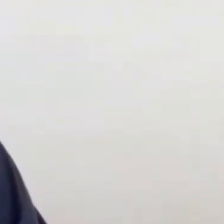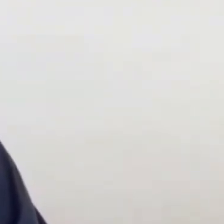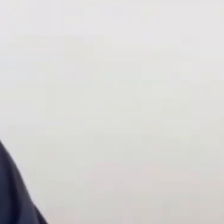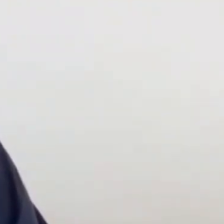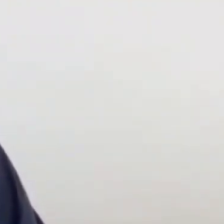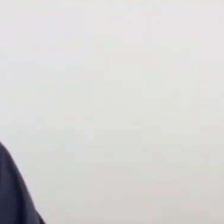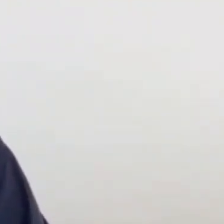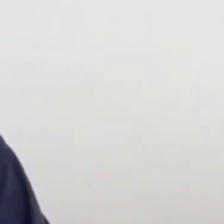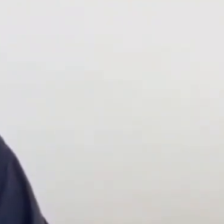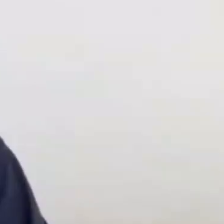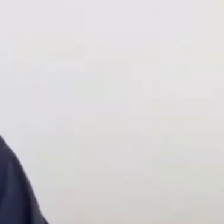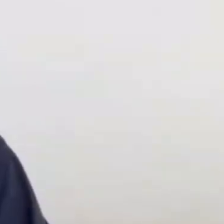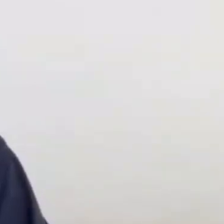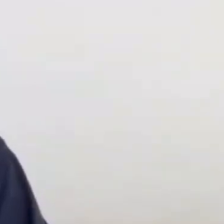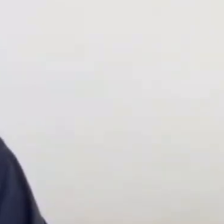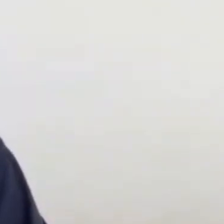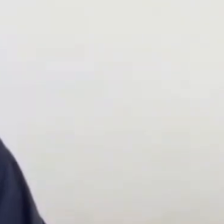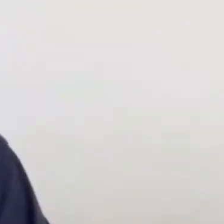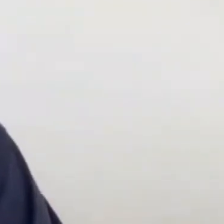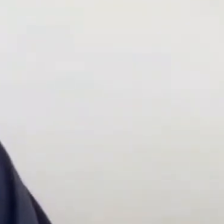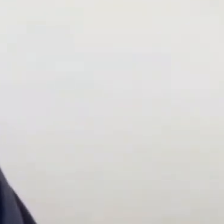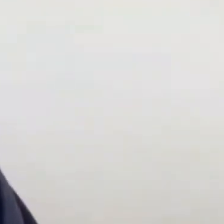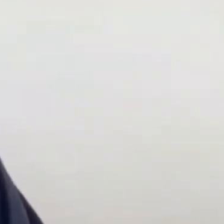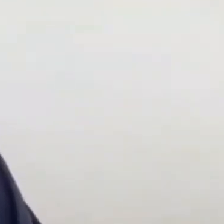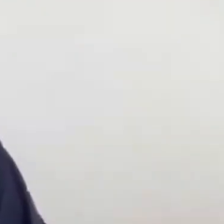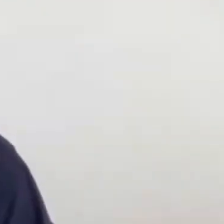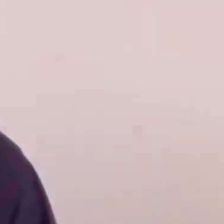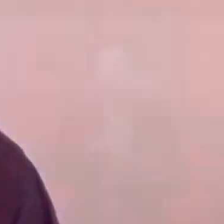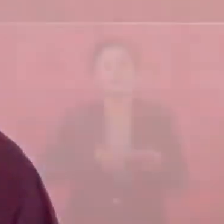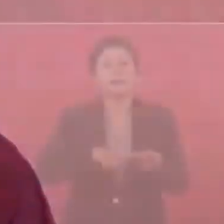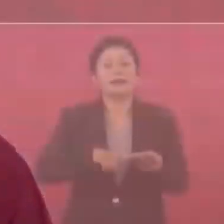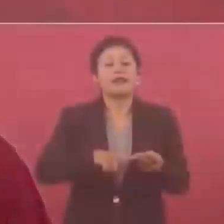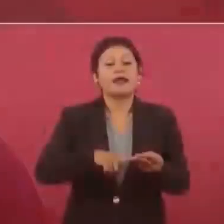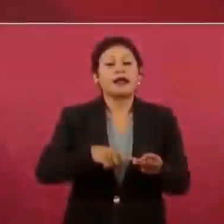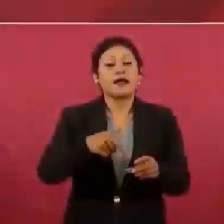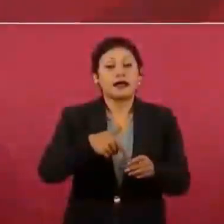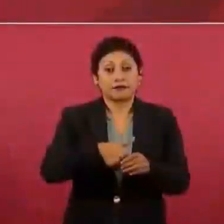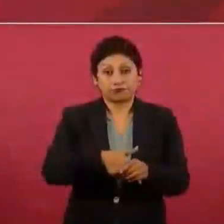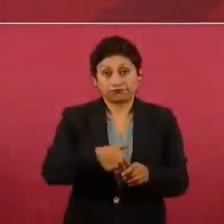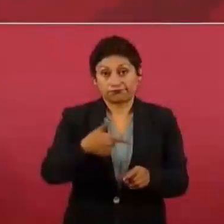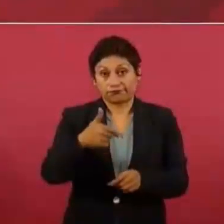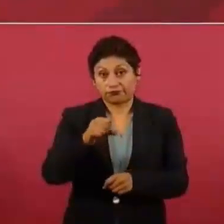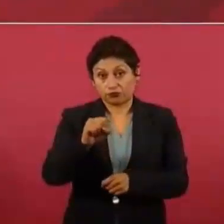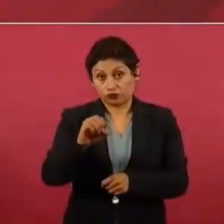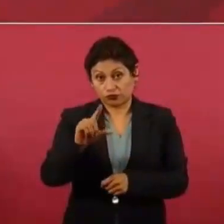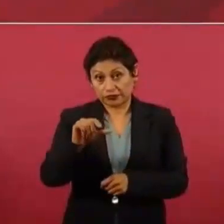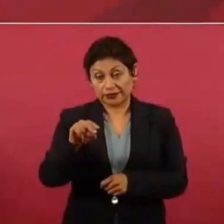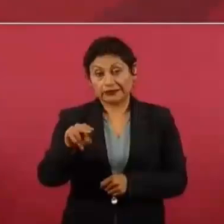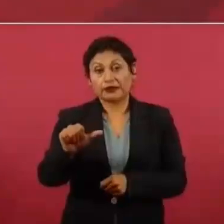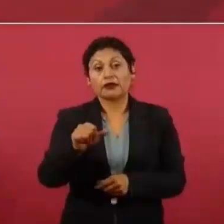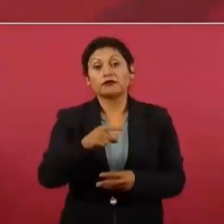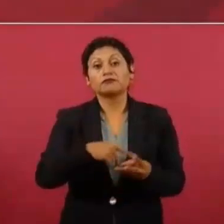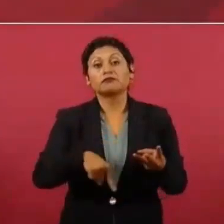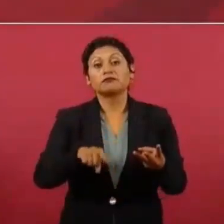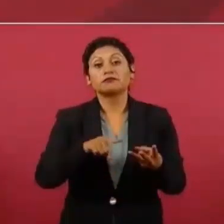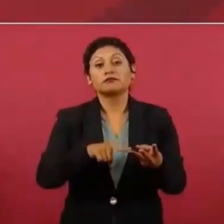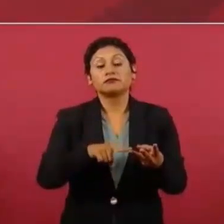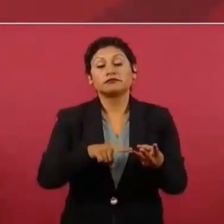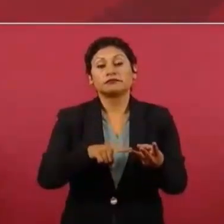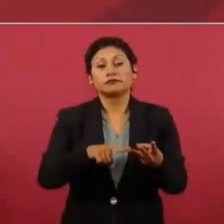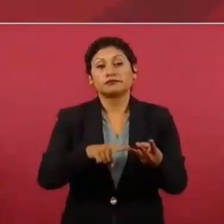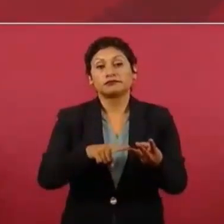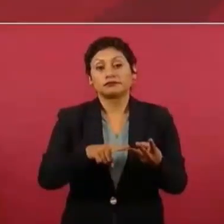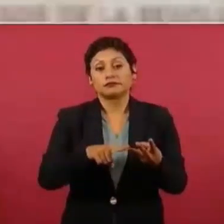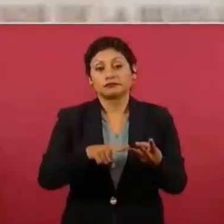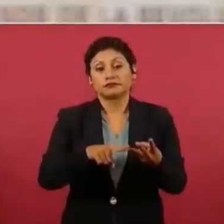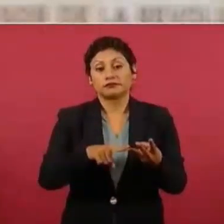hoy es importante señalar, salvo que tú me digas otra cosa, que el presidente